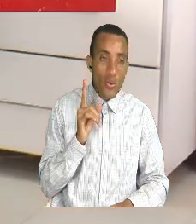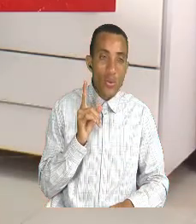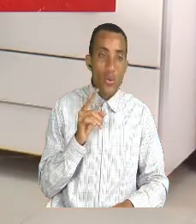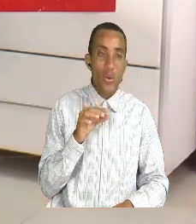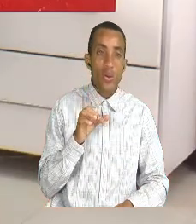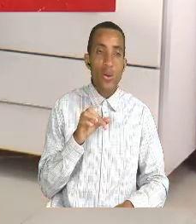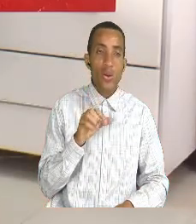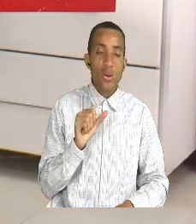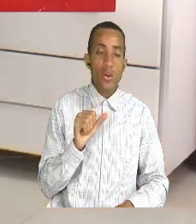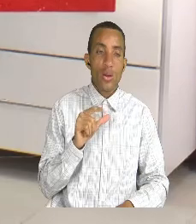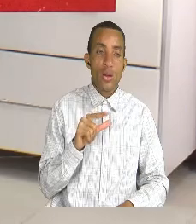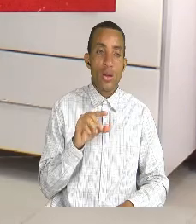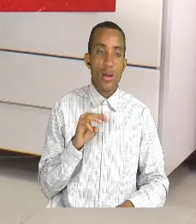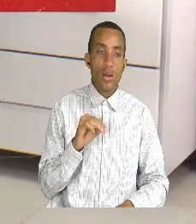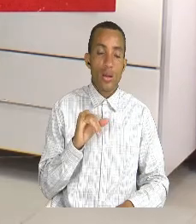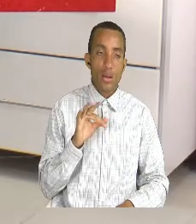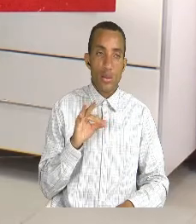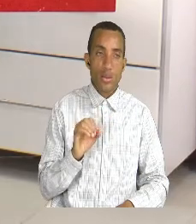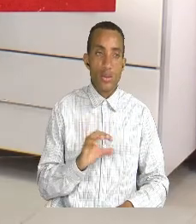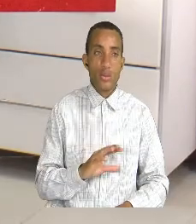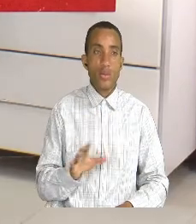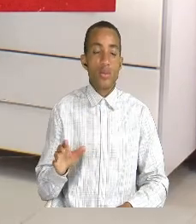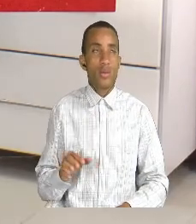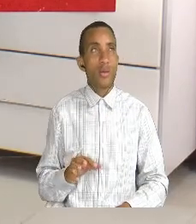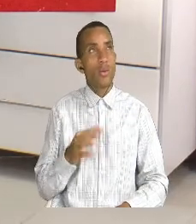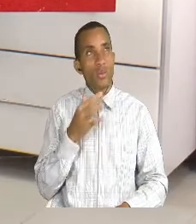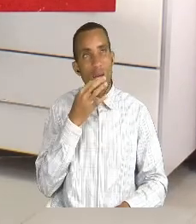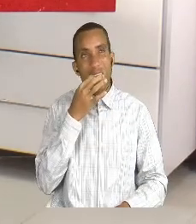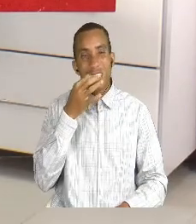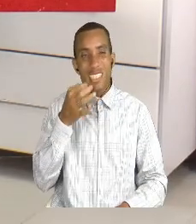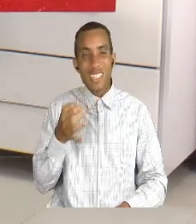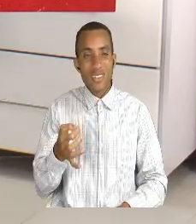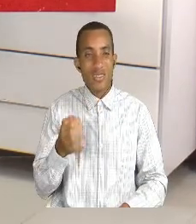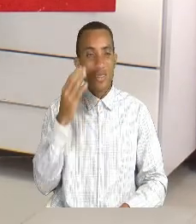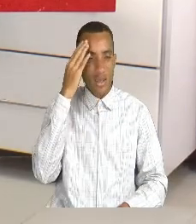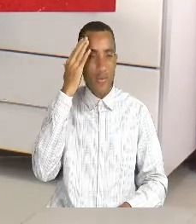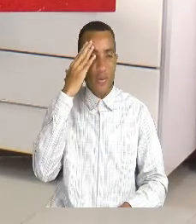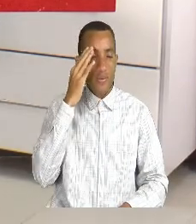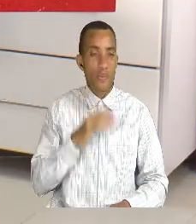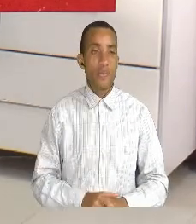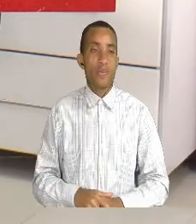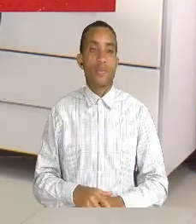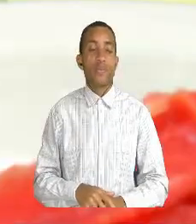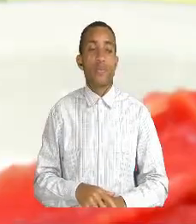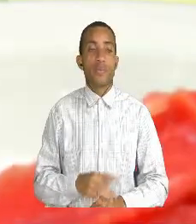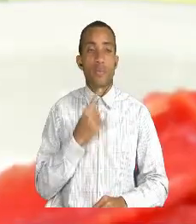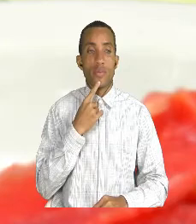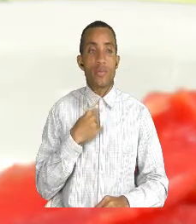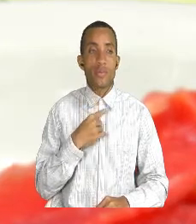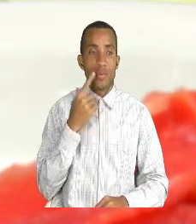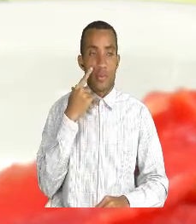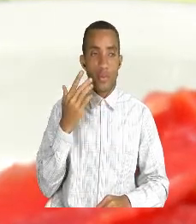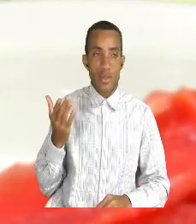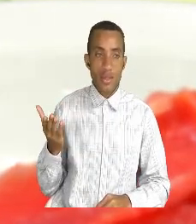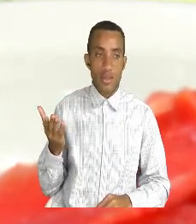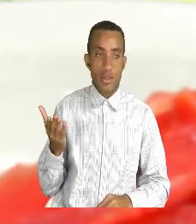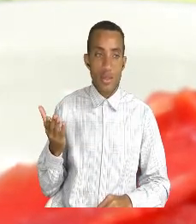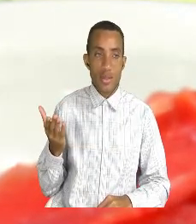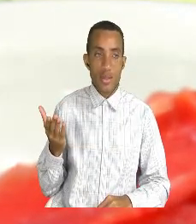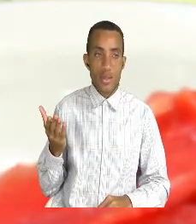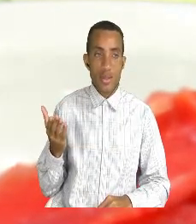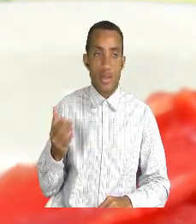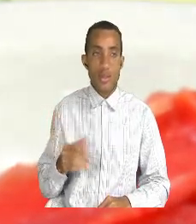con palmitos y yo te cuento que eso sabe como a queso. Bueno, cuando nosotros decimos palmitos, normalmente es la carne del